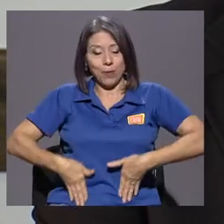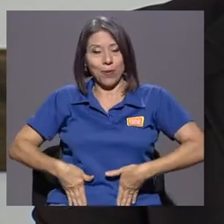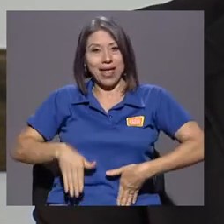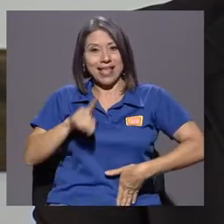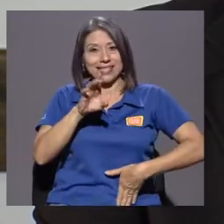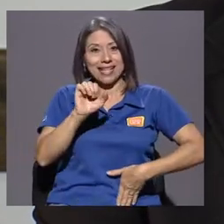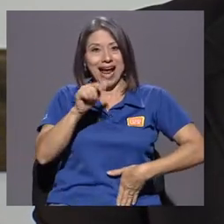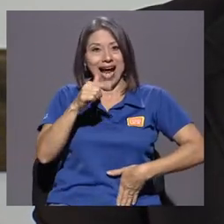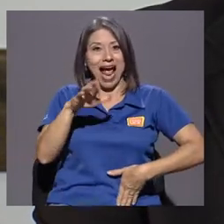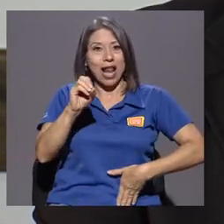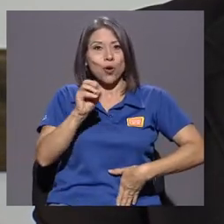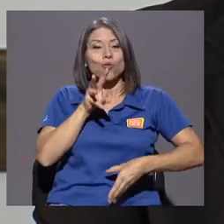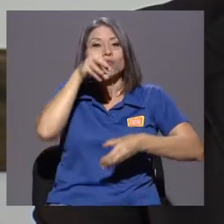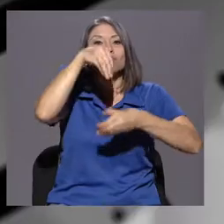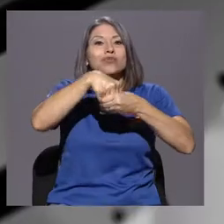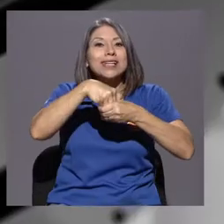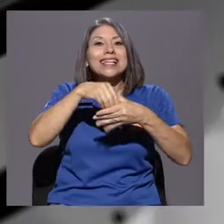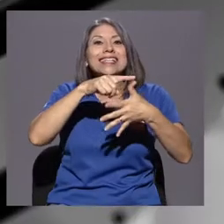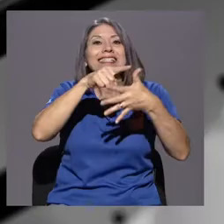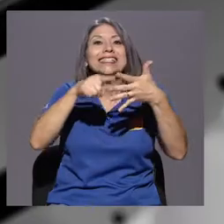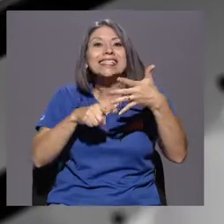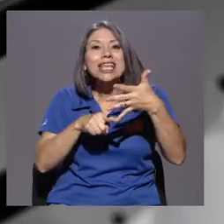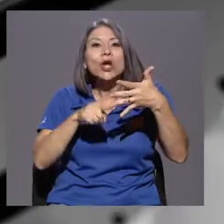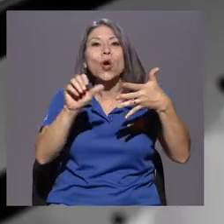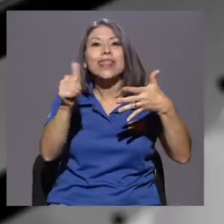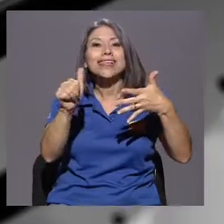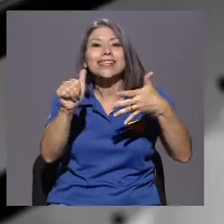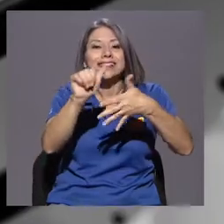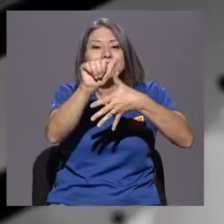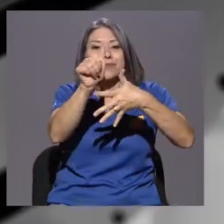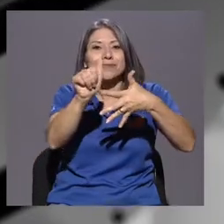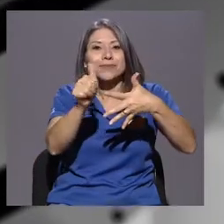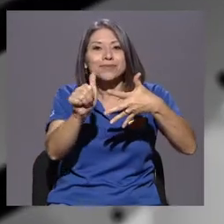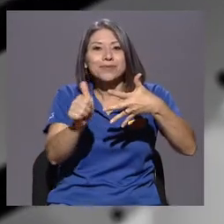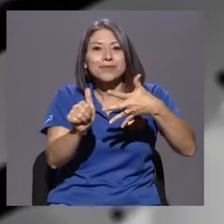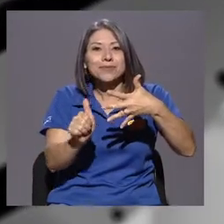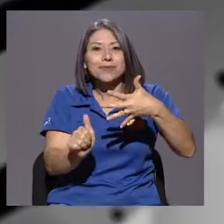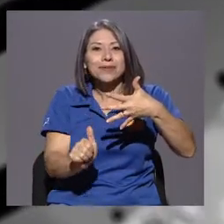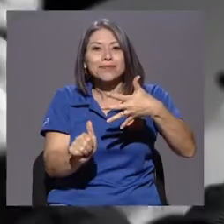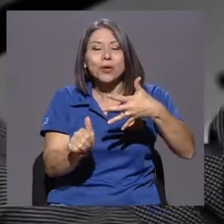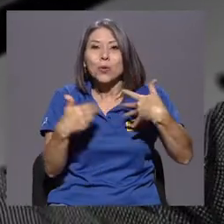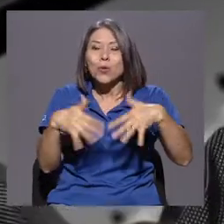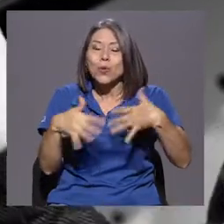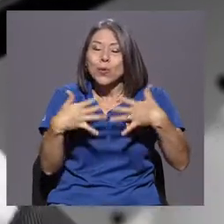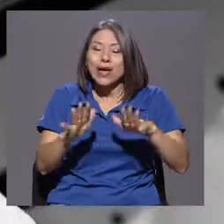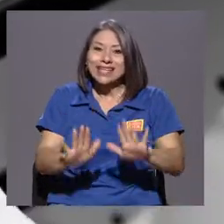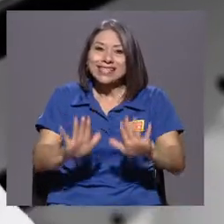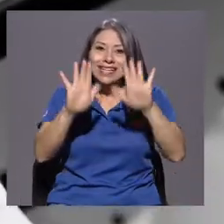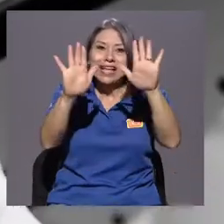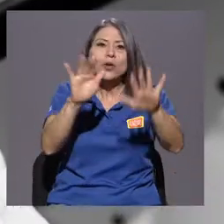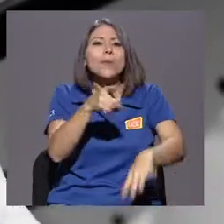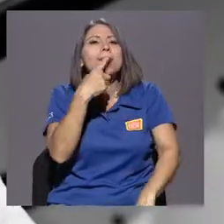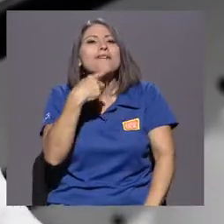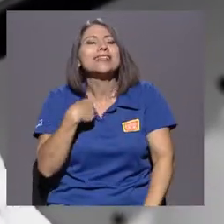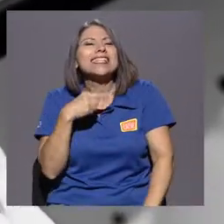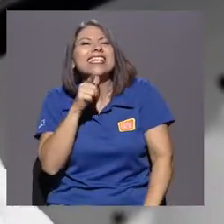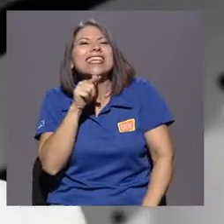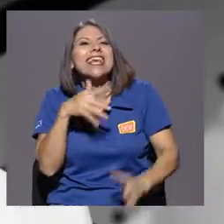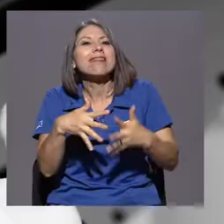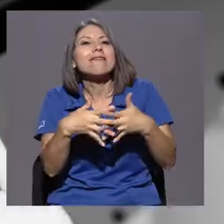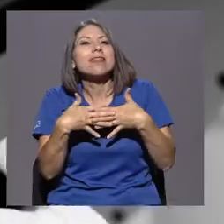cinco dieces mira que mira que como gesto es extraordinario me vas a decir quién defendía